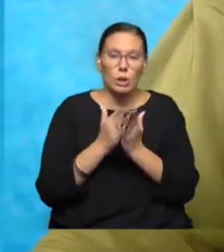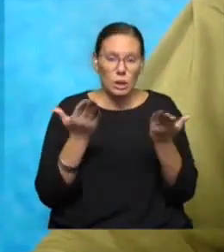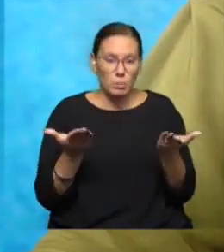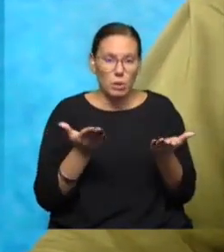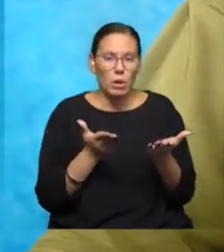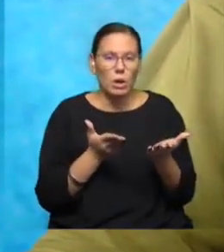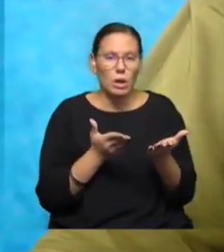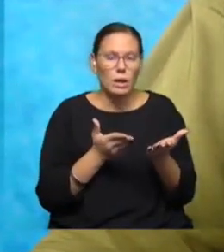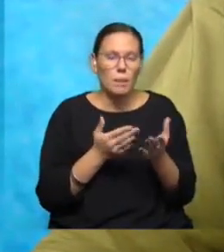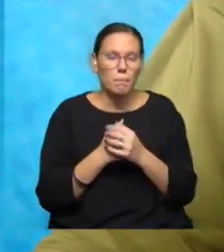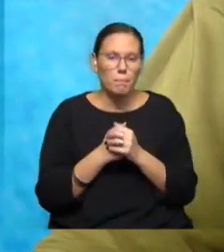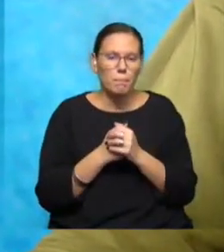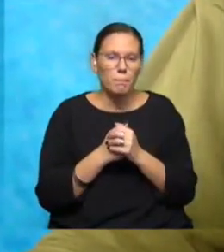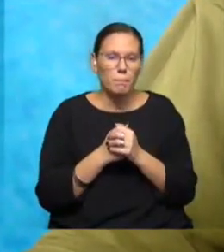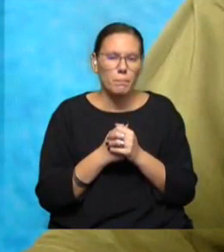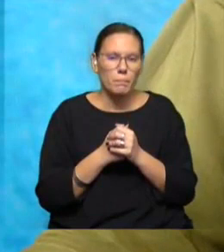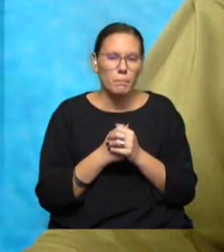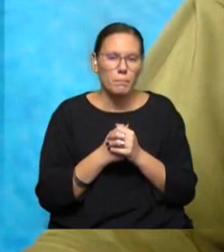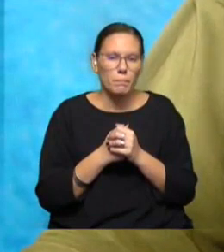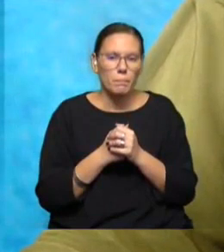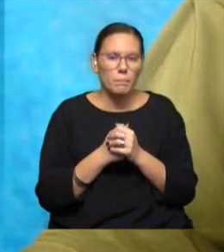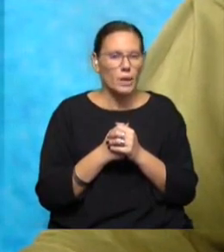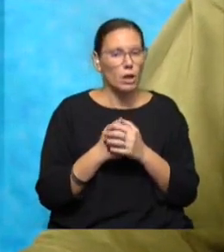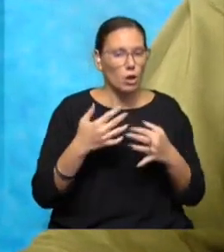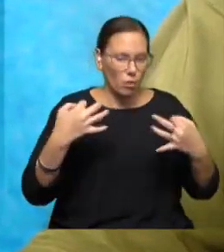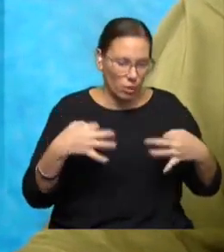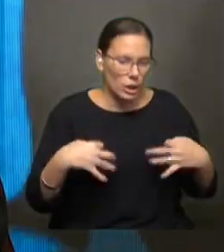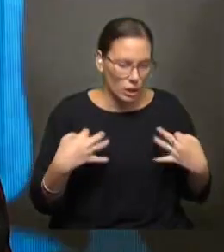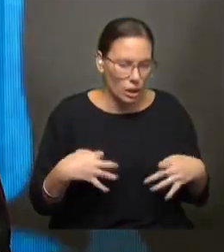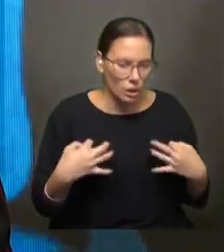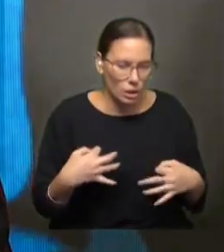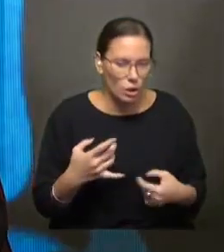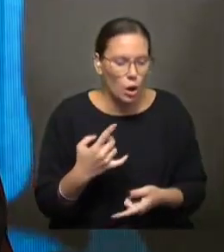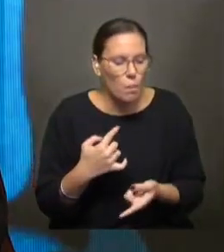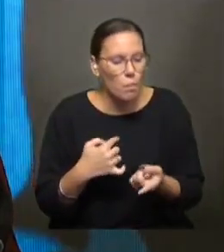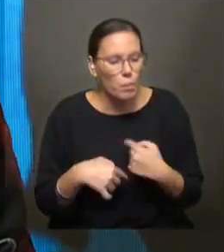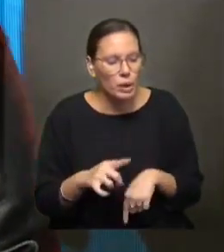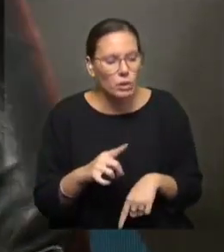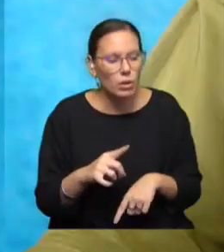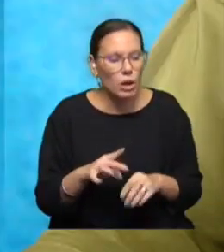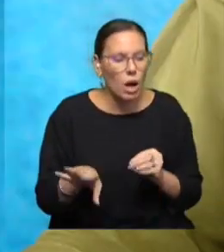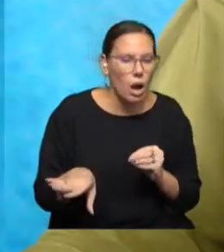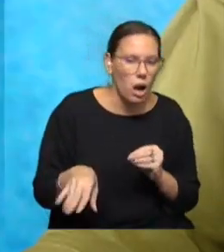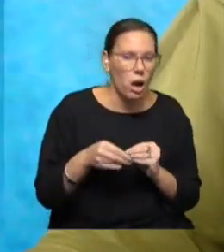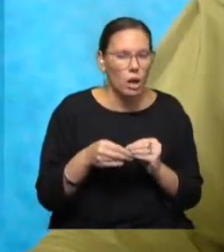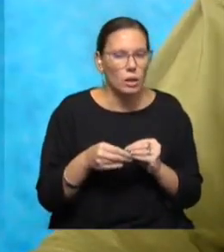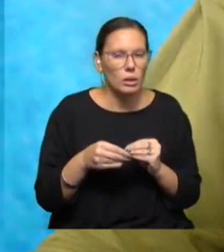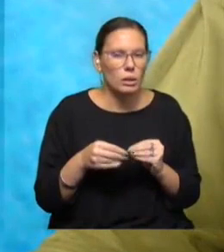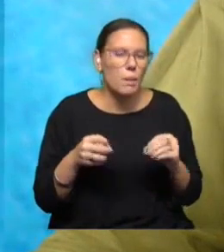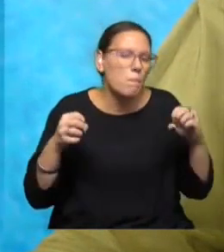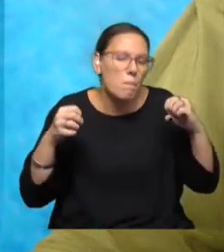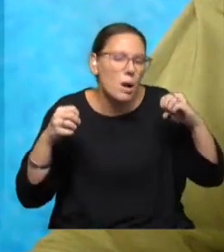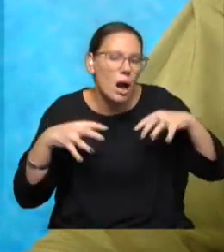tenés como un punto como lo real por decir un lado pero a su vez hay algo a veces de esotérico de